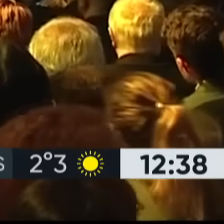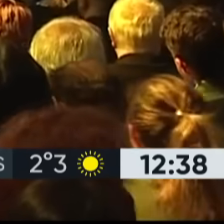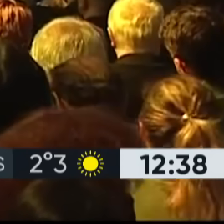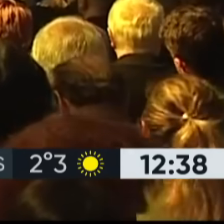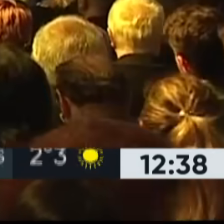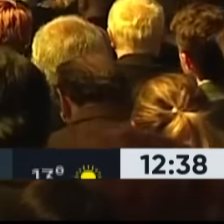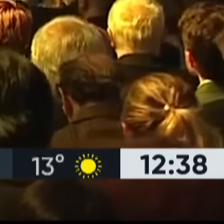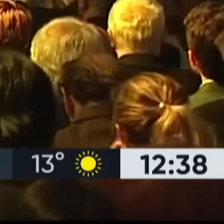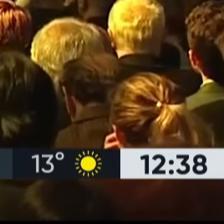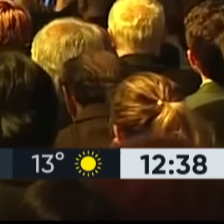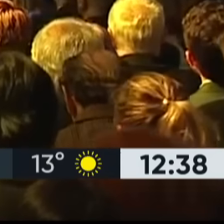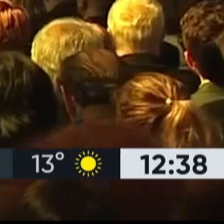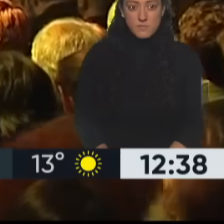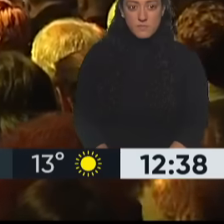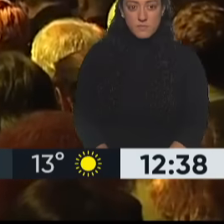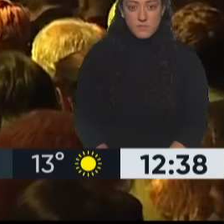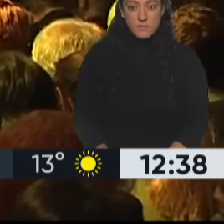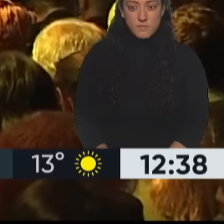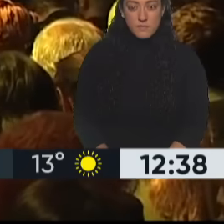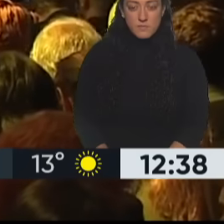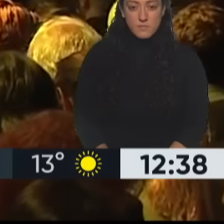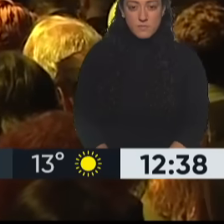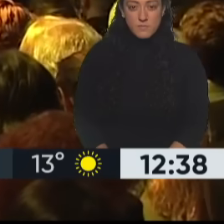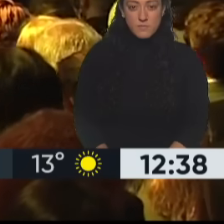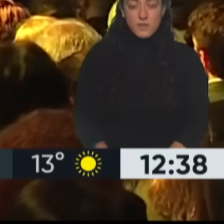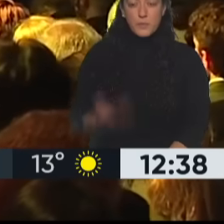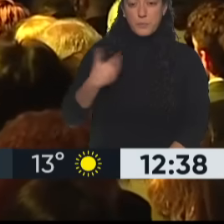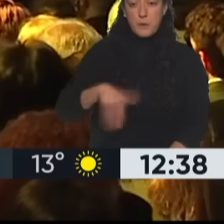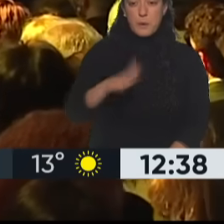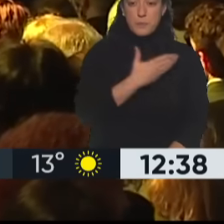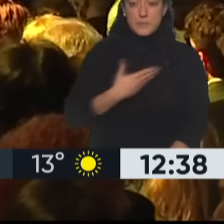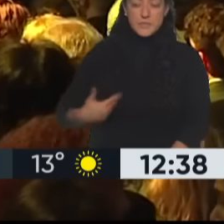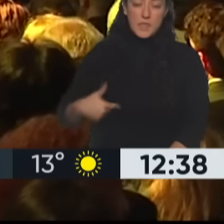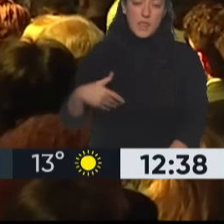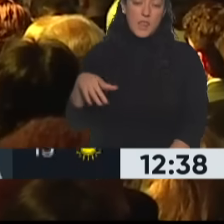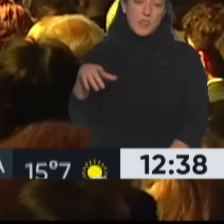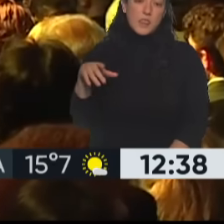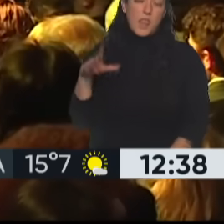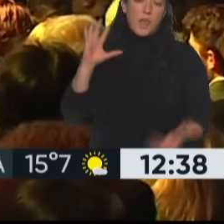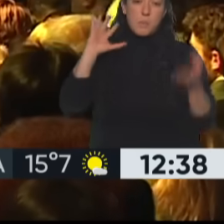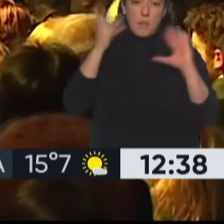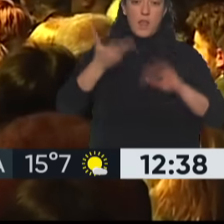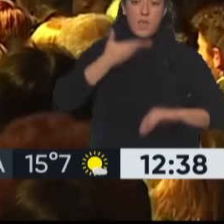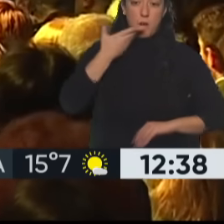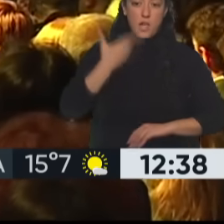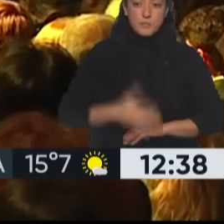Acto seguido, escucharemos las palabras del señor Presidente de la Nación, doctor Javier